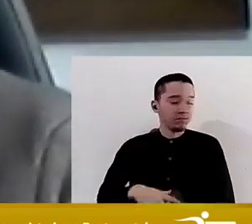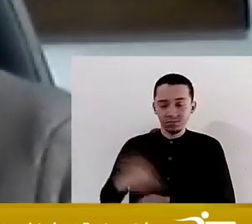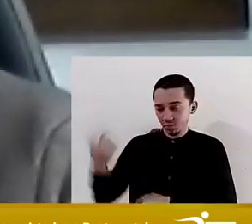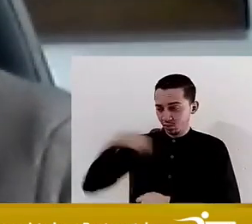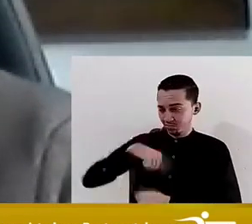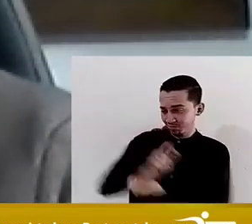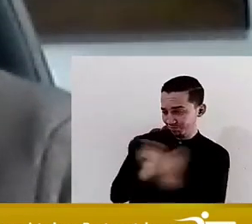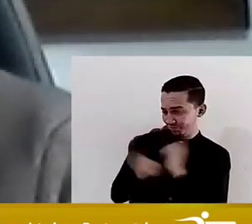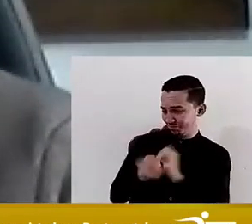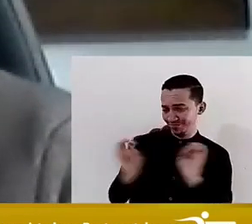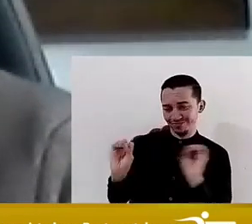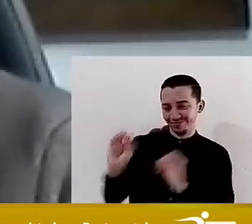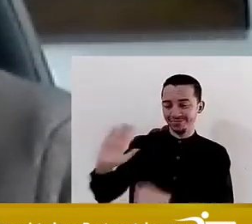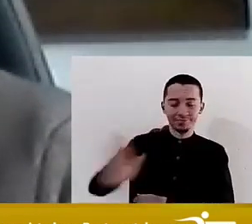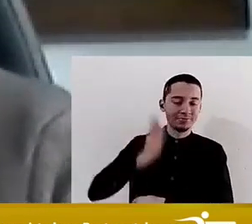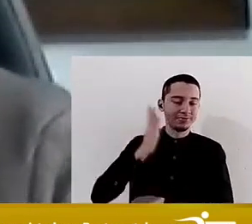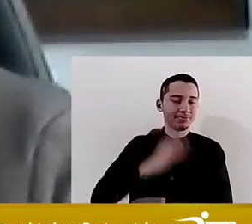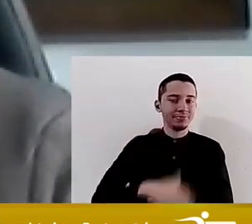Una genealogía